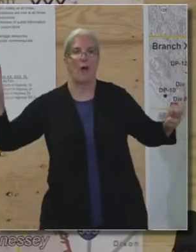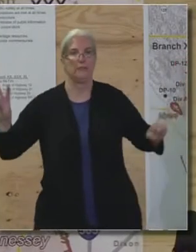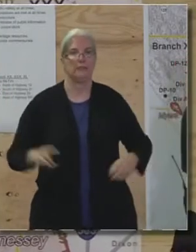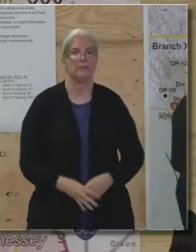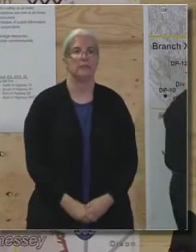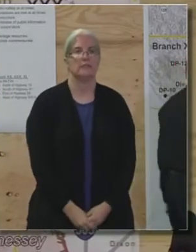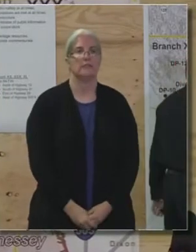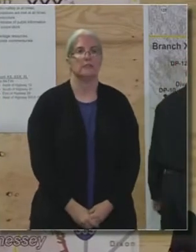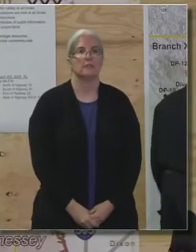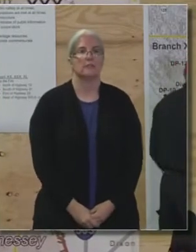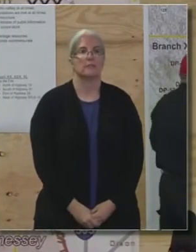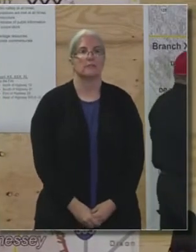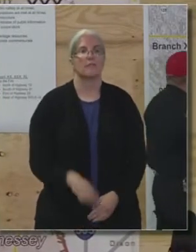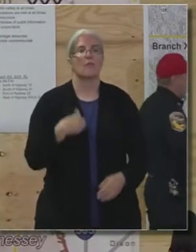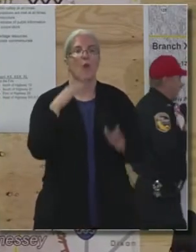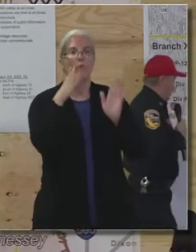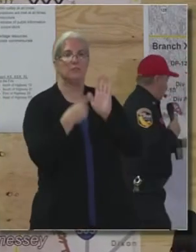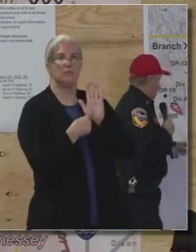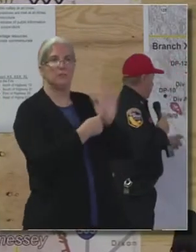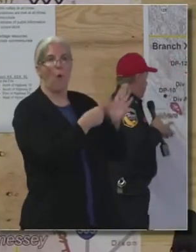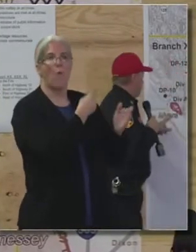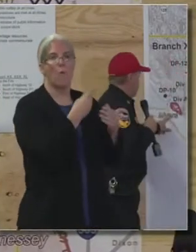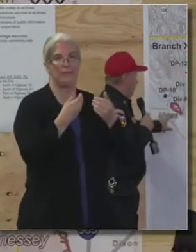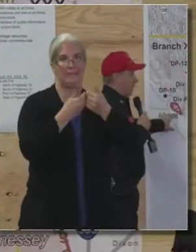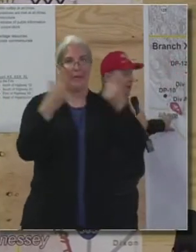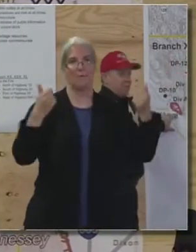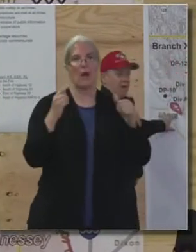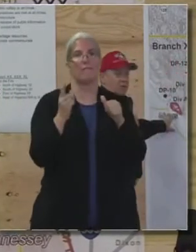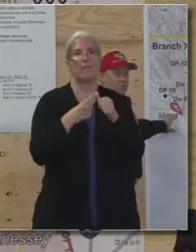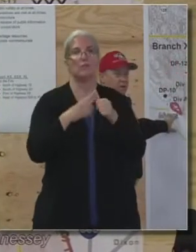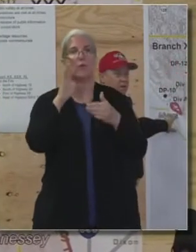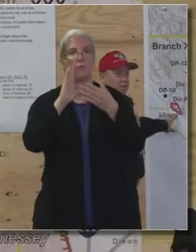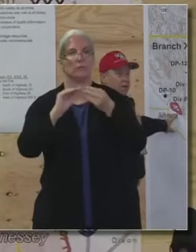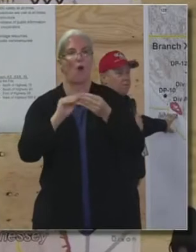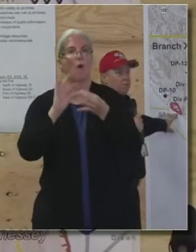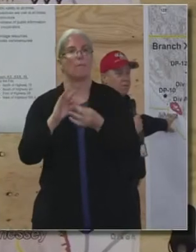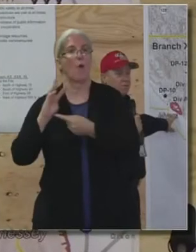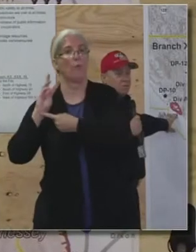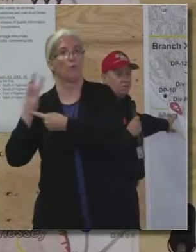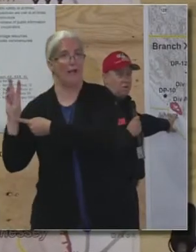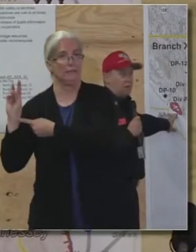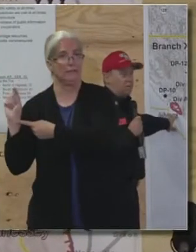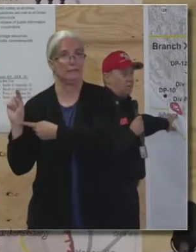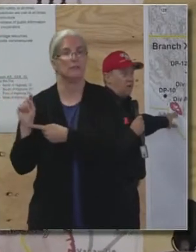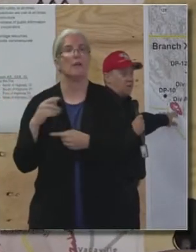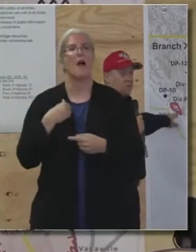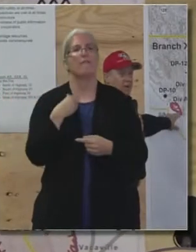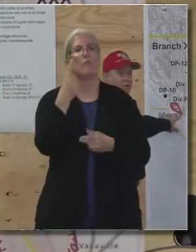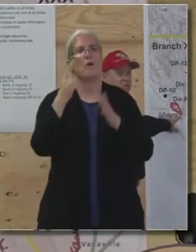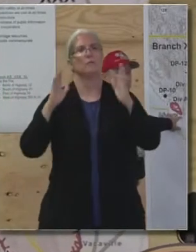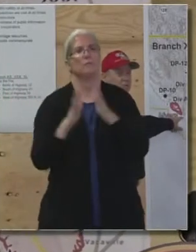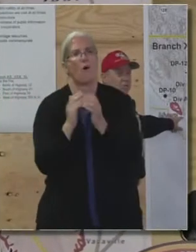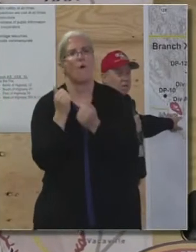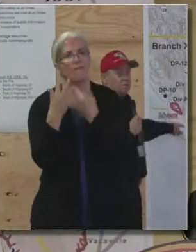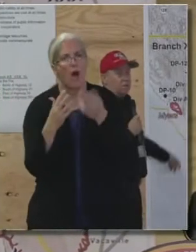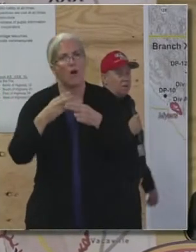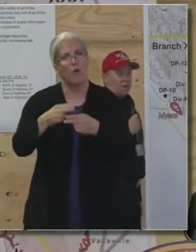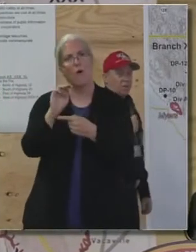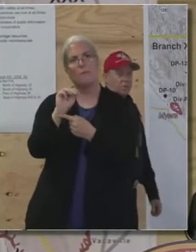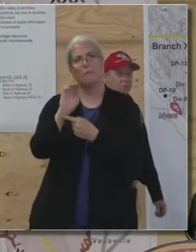a separar estas dos zonas comenzando con la zona occidental un lcd pequeño el de mayor cerca de la costa